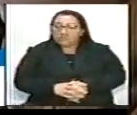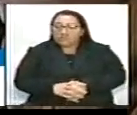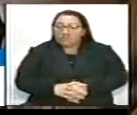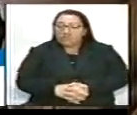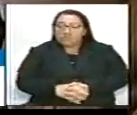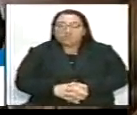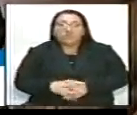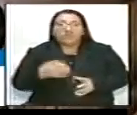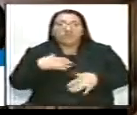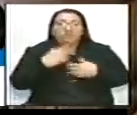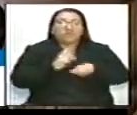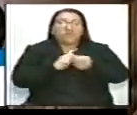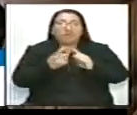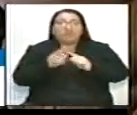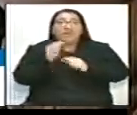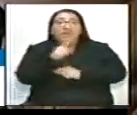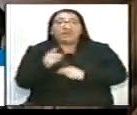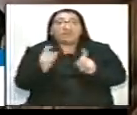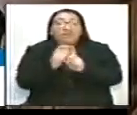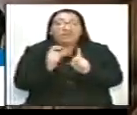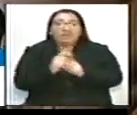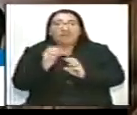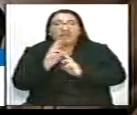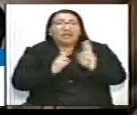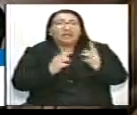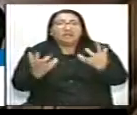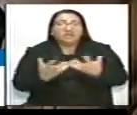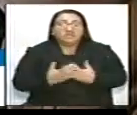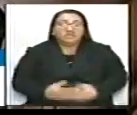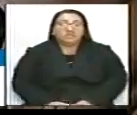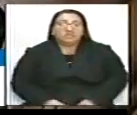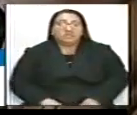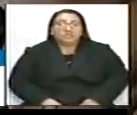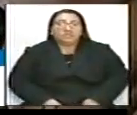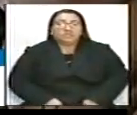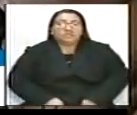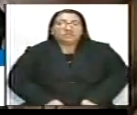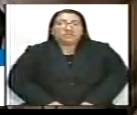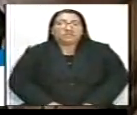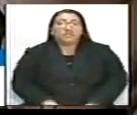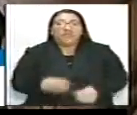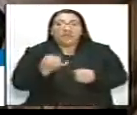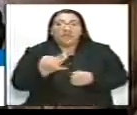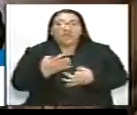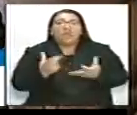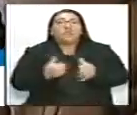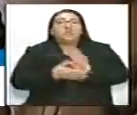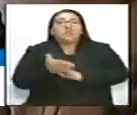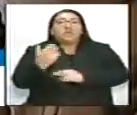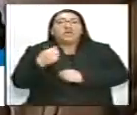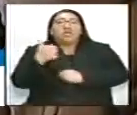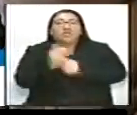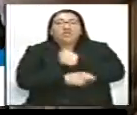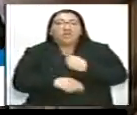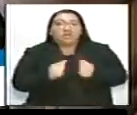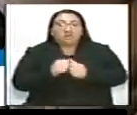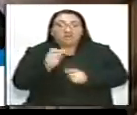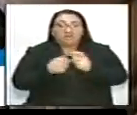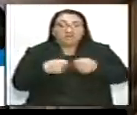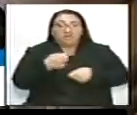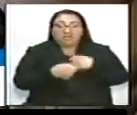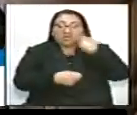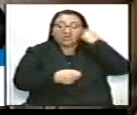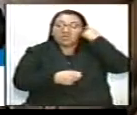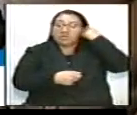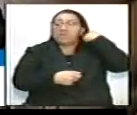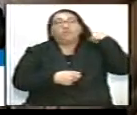cambiar ese término de relación que hay de proporción, ¿cuánto se lleva el extranjero o el inversor?